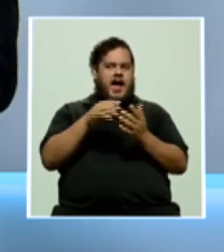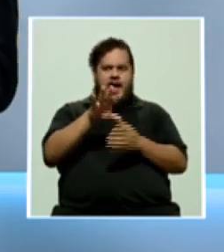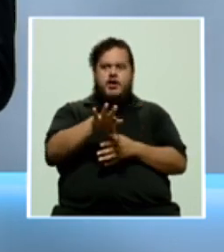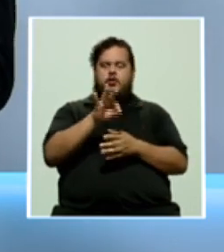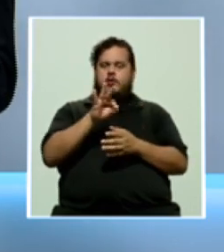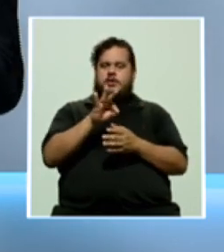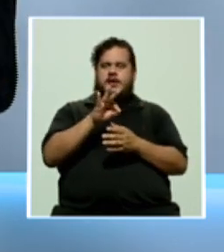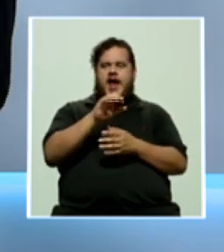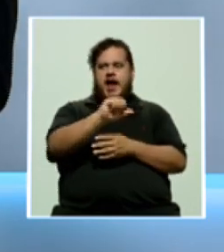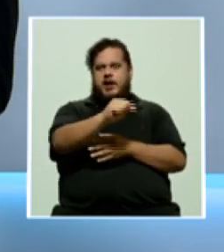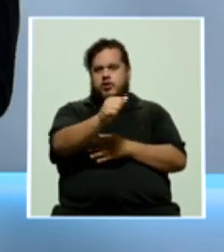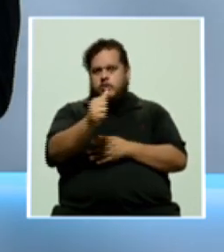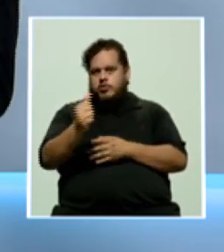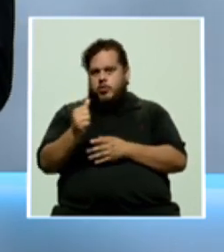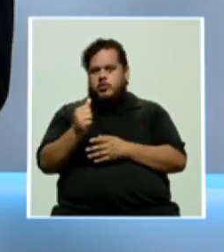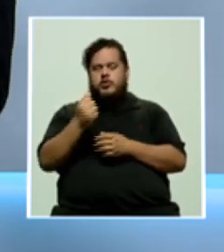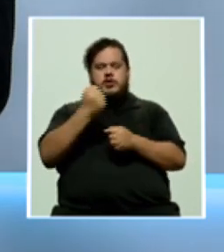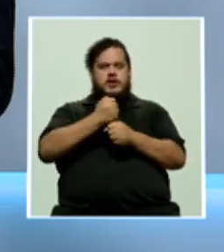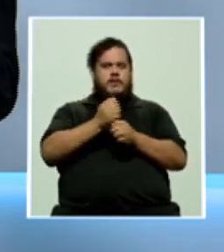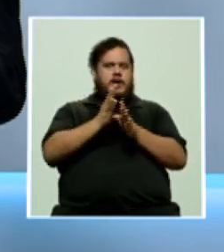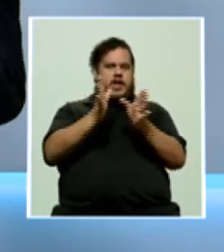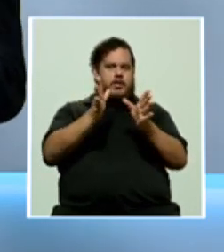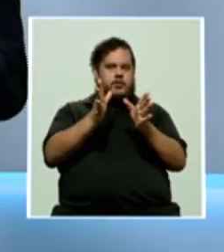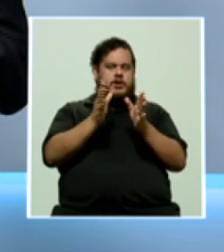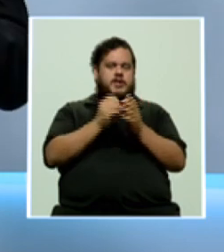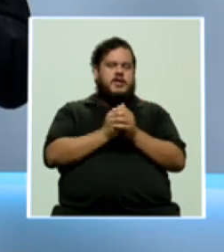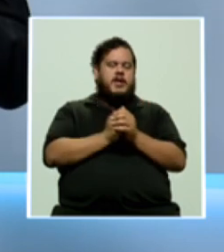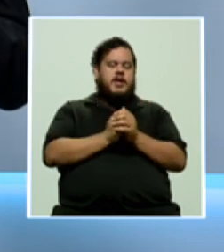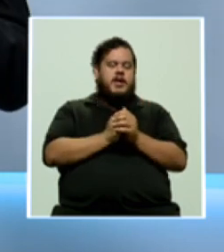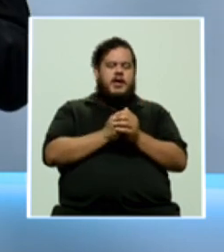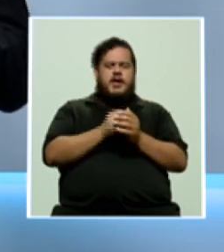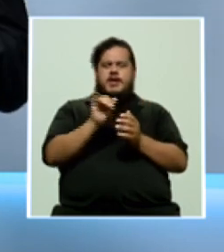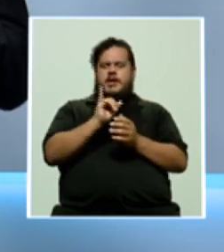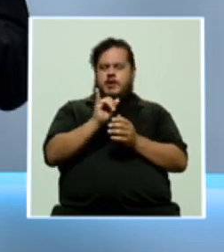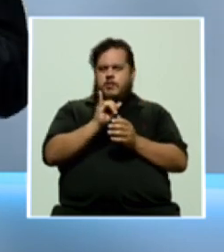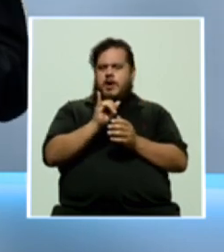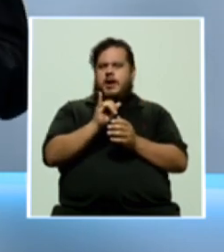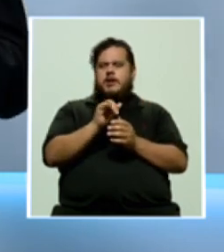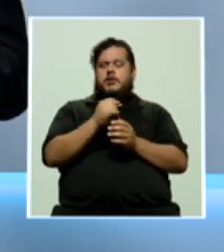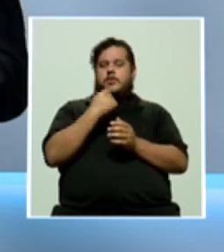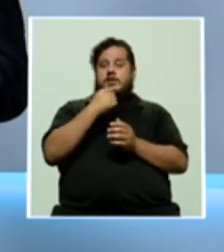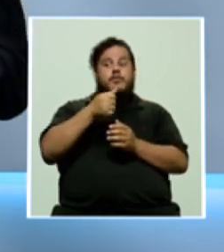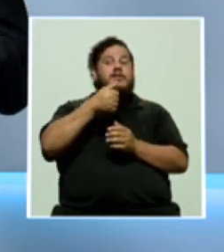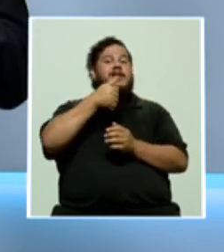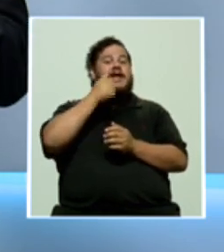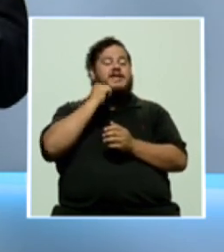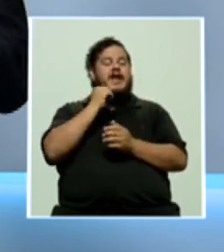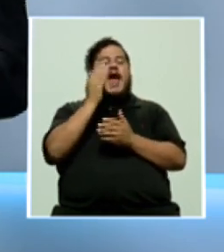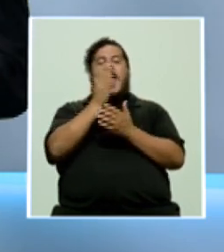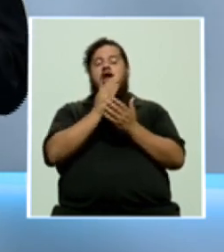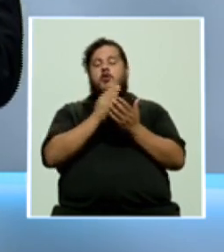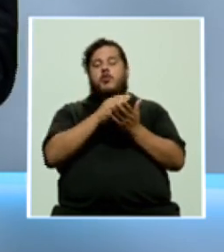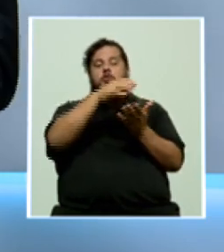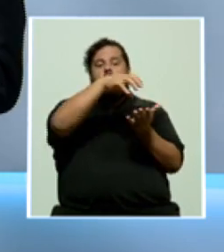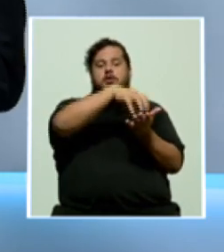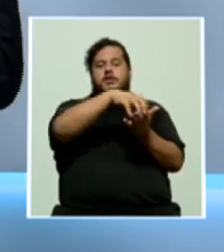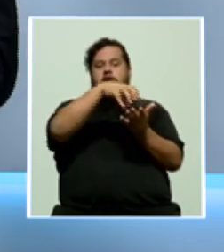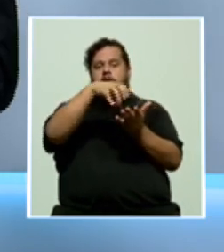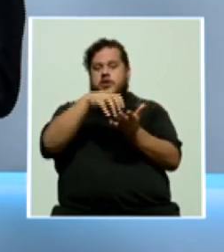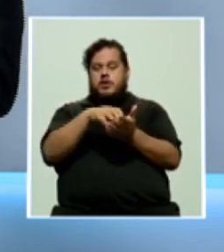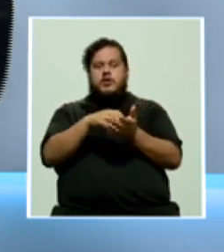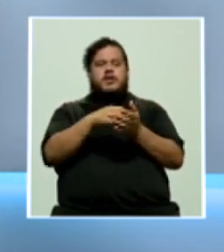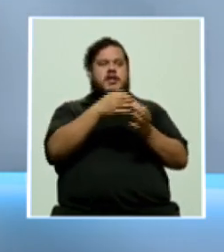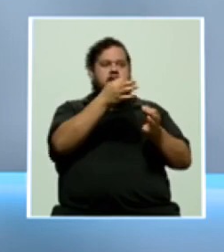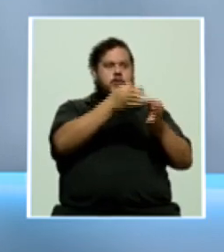es el empleado público. Recordemos, como decíamos ayer, toca ciertos sectores del legislativo, del ejecutivo,